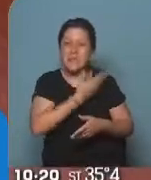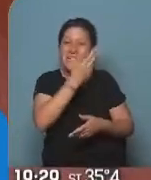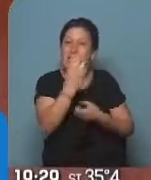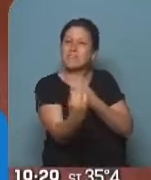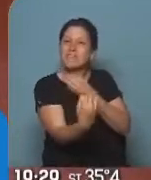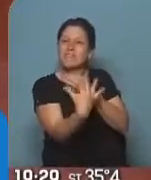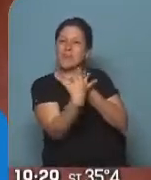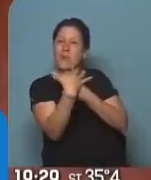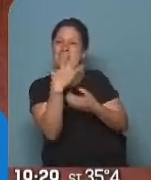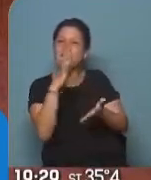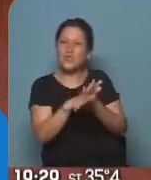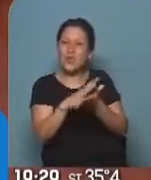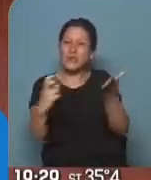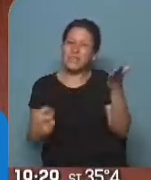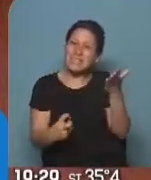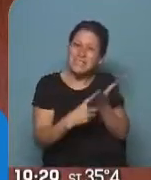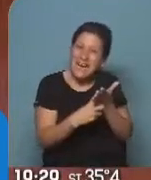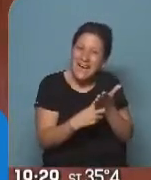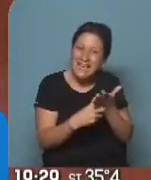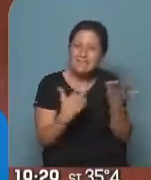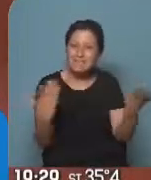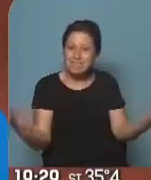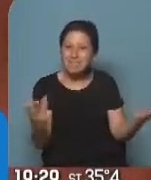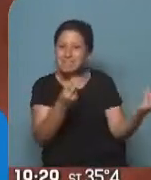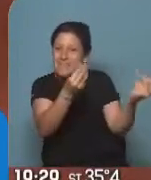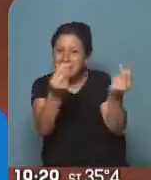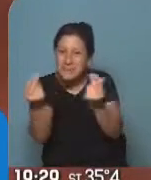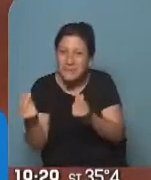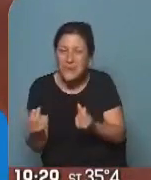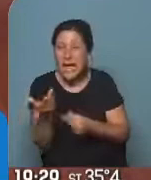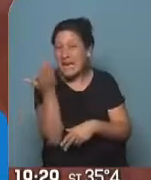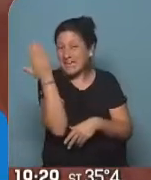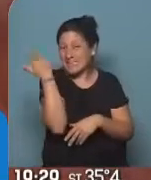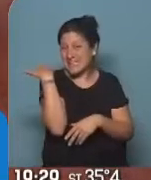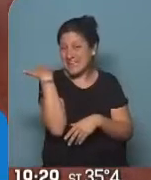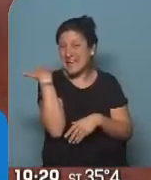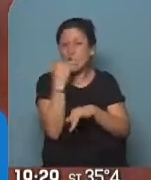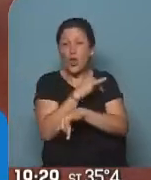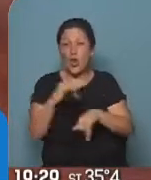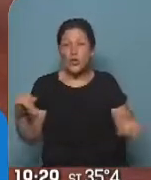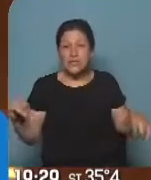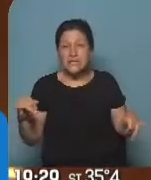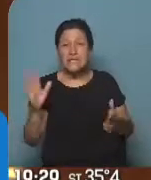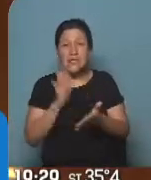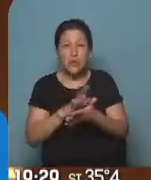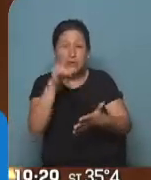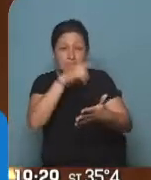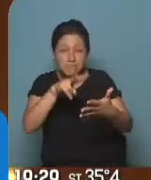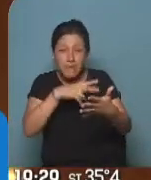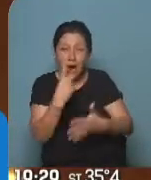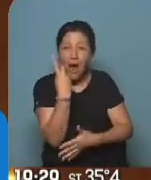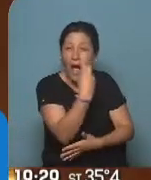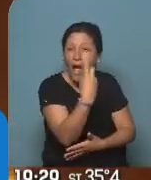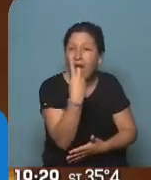tuvimos, que eso jugó hoy, ayer tuvimos lo que son las minutas de la FED, que es cuando uno lee finito qué opinaron cada uno de